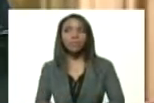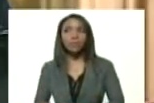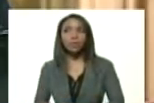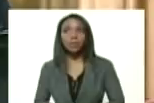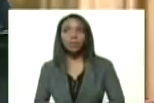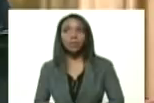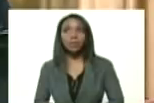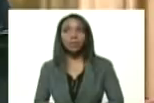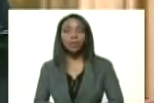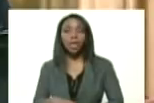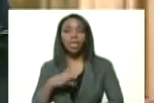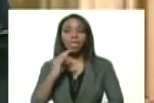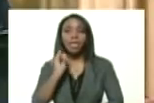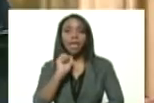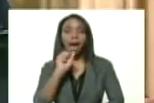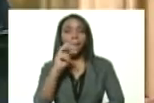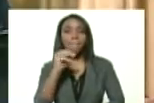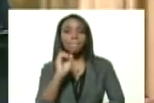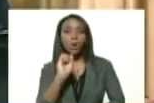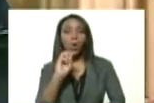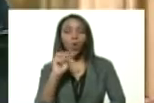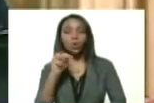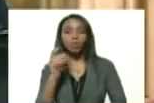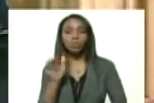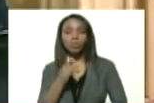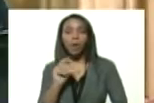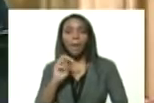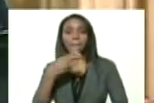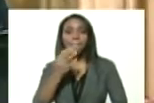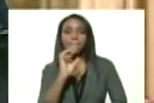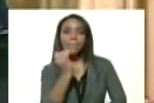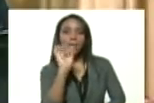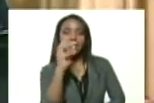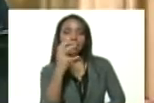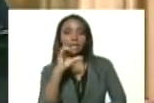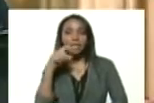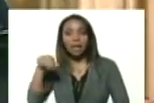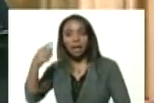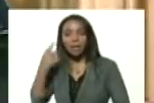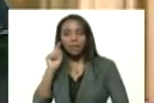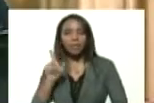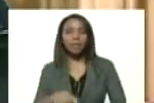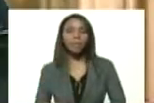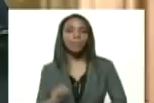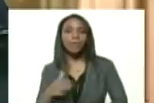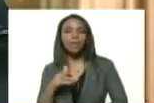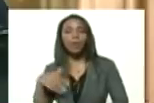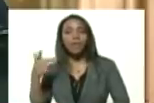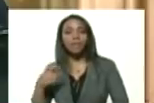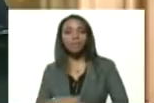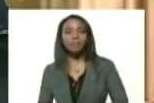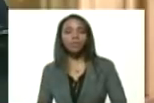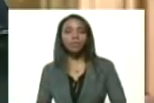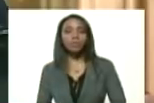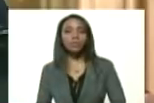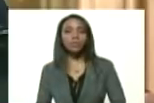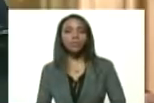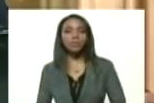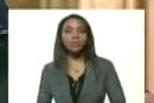na al crucero correcto tiene filipinas singapur